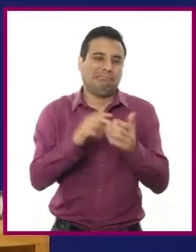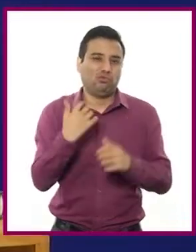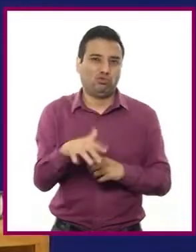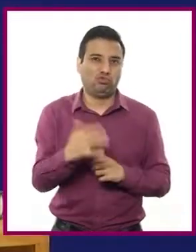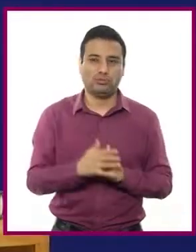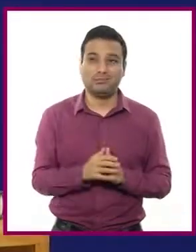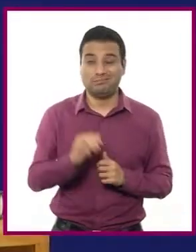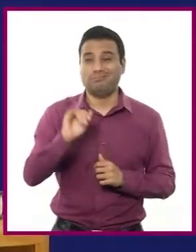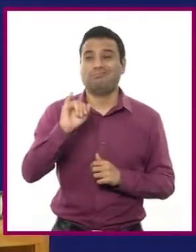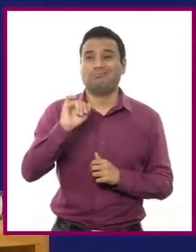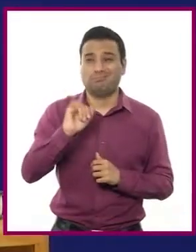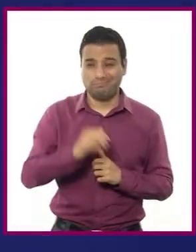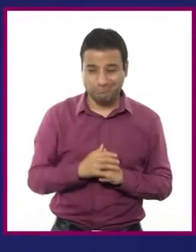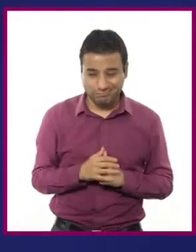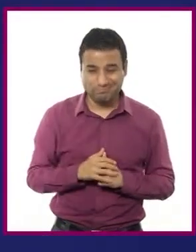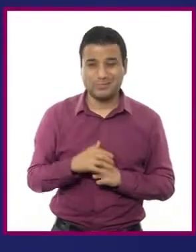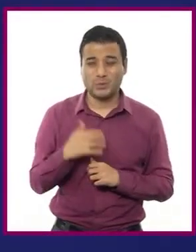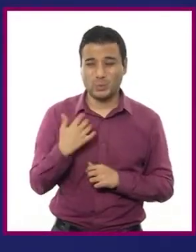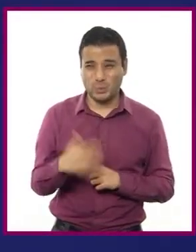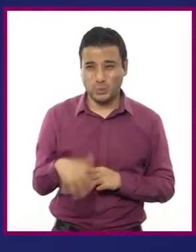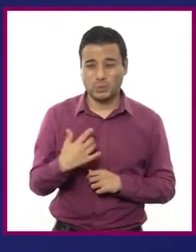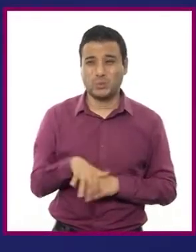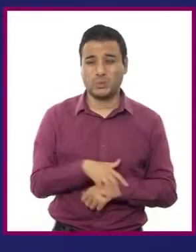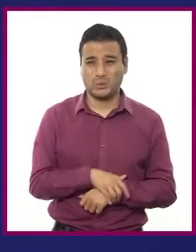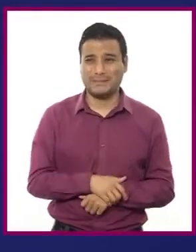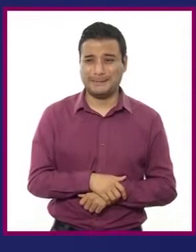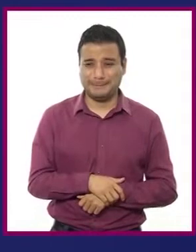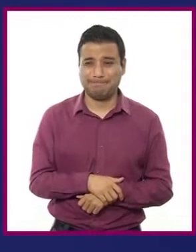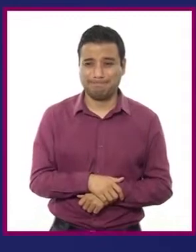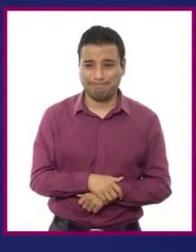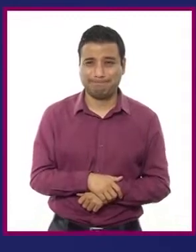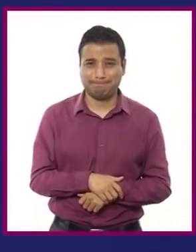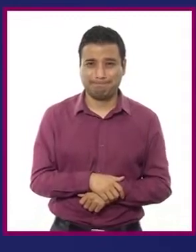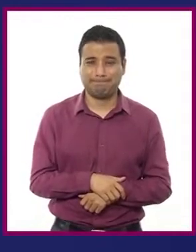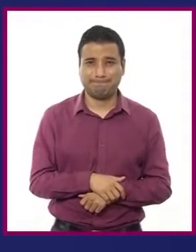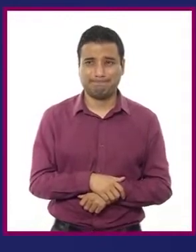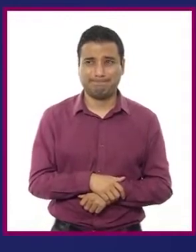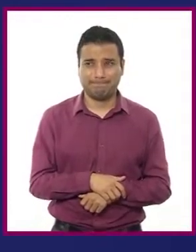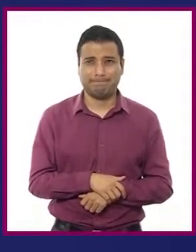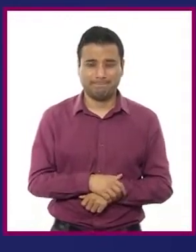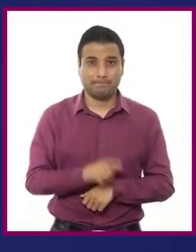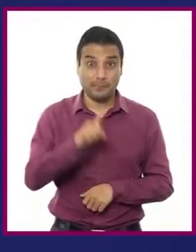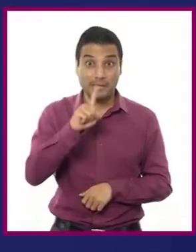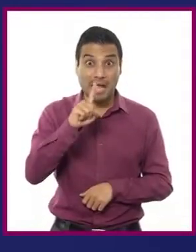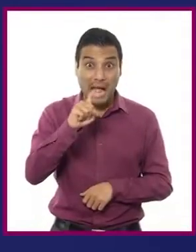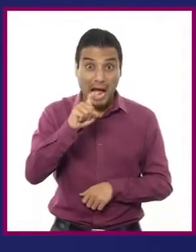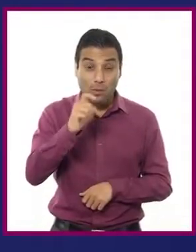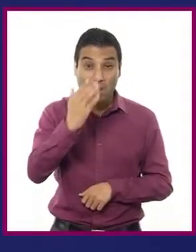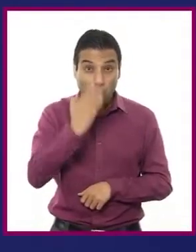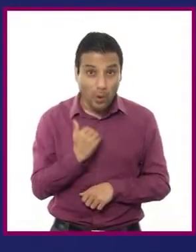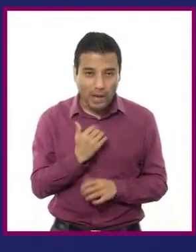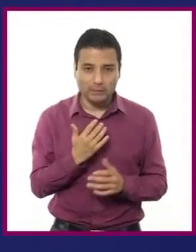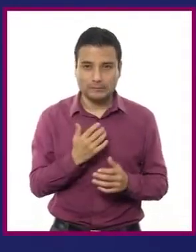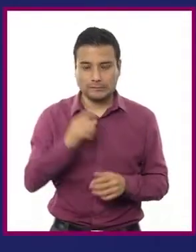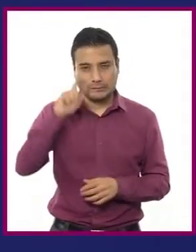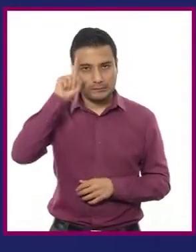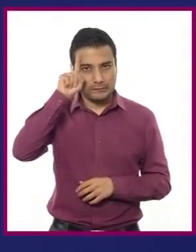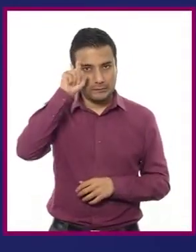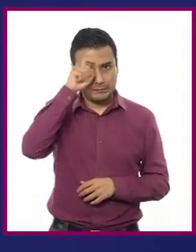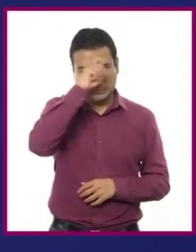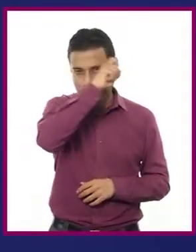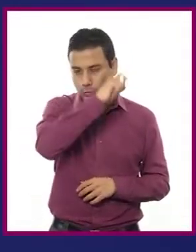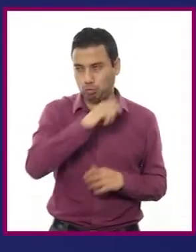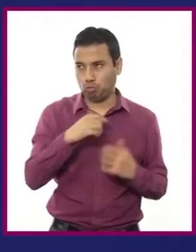Ya me imagino lo que están padeciendo, porque es muy complicado no tener agua, ya que es vital